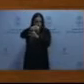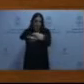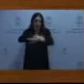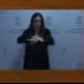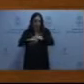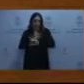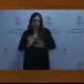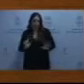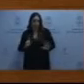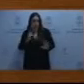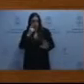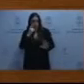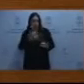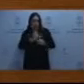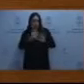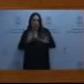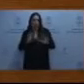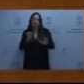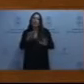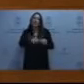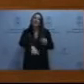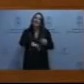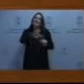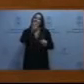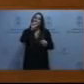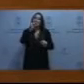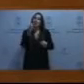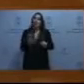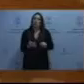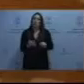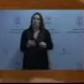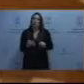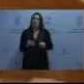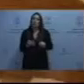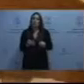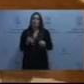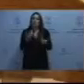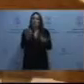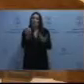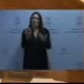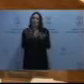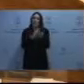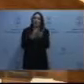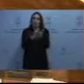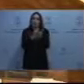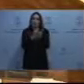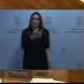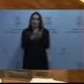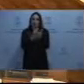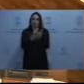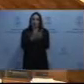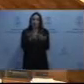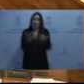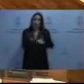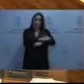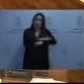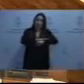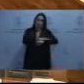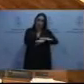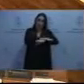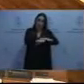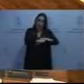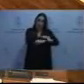si se aclaran. Lo que sí entendemos es que en el término medio está la virtud y que, por lo tanto, entre un Gobierno que